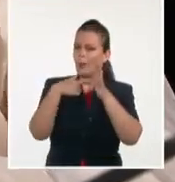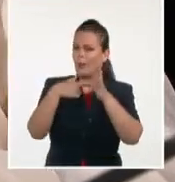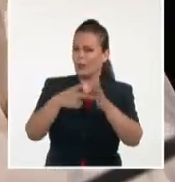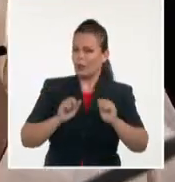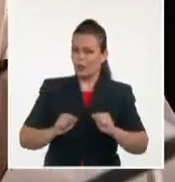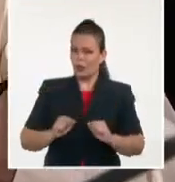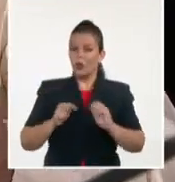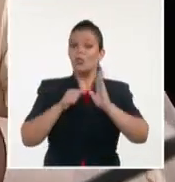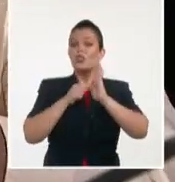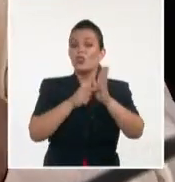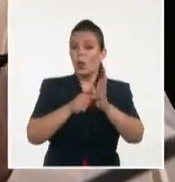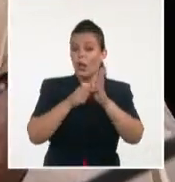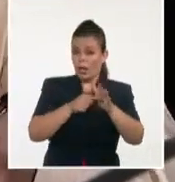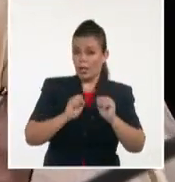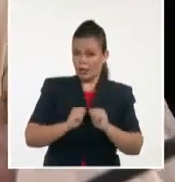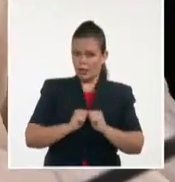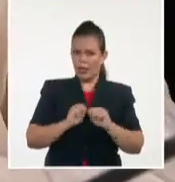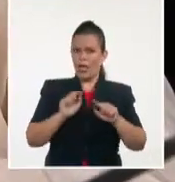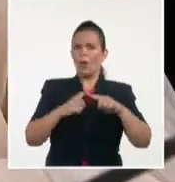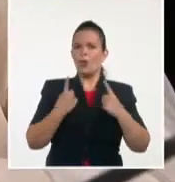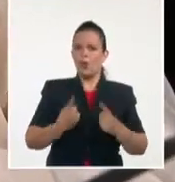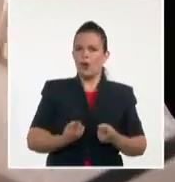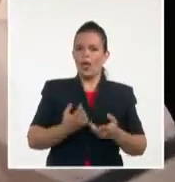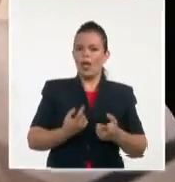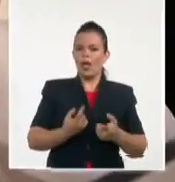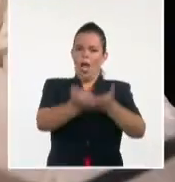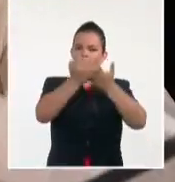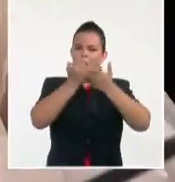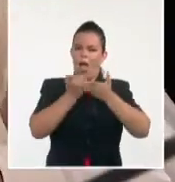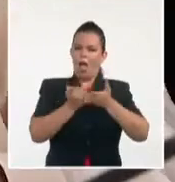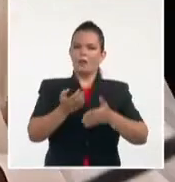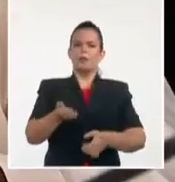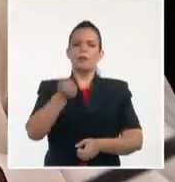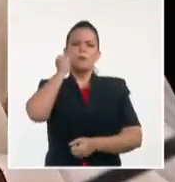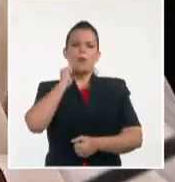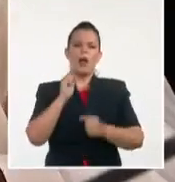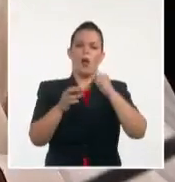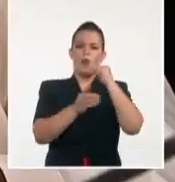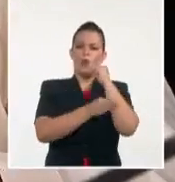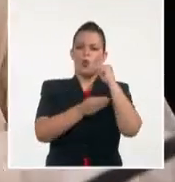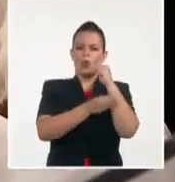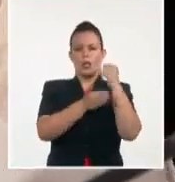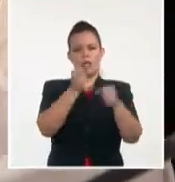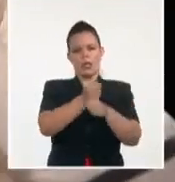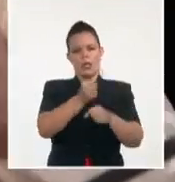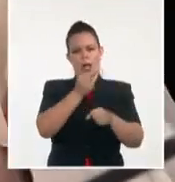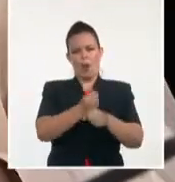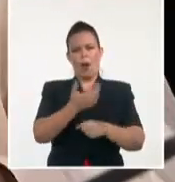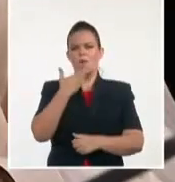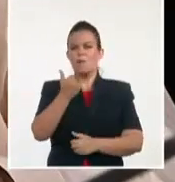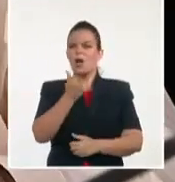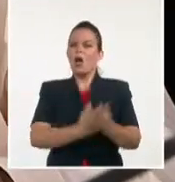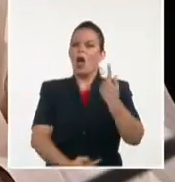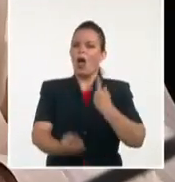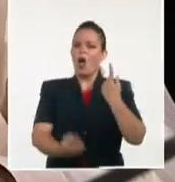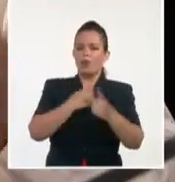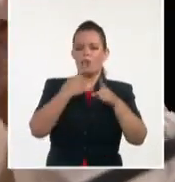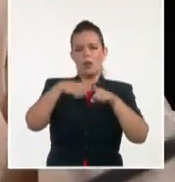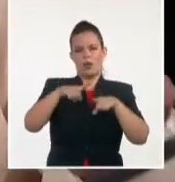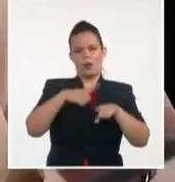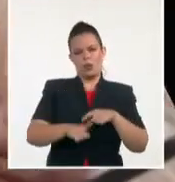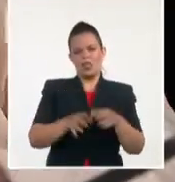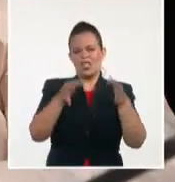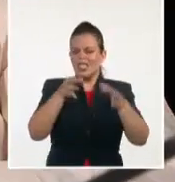hacen seguir trabajando, fortalecer nuestro trabajo, corregir algunas cuestiones. Por lo tanto, quisiéramos agradecer a todos, a los que